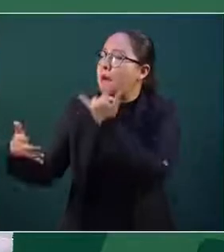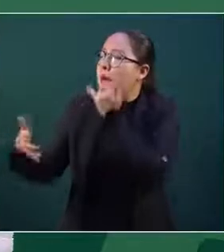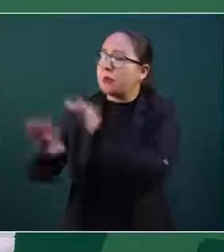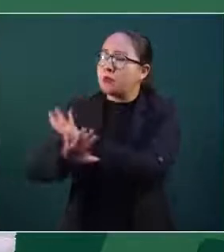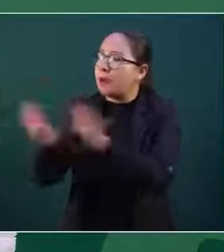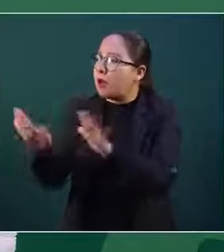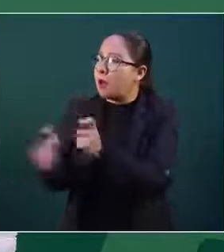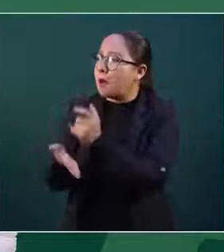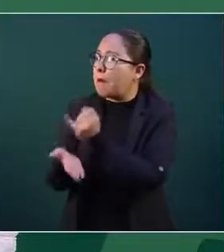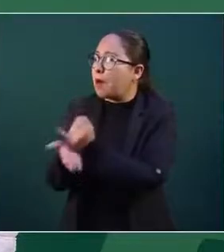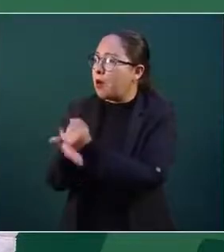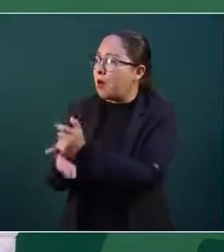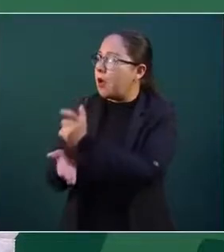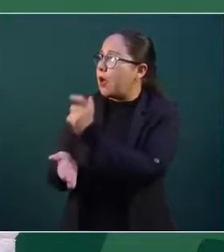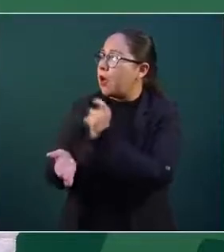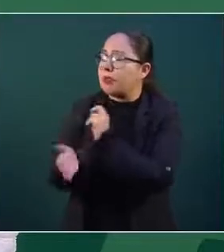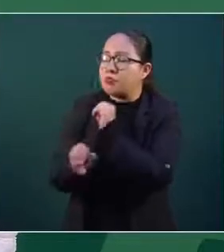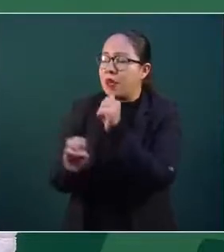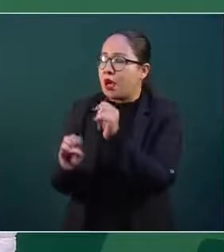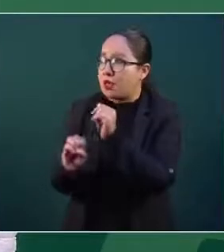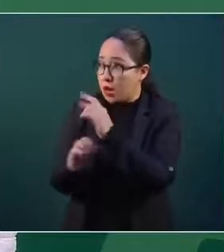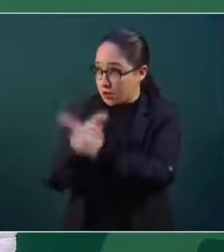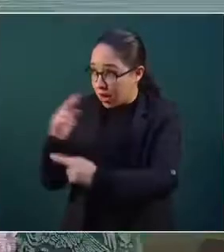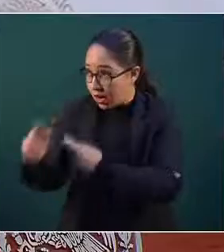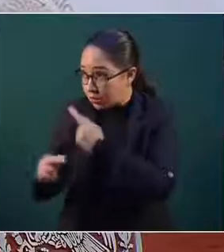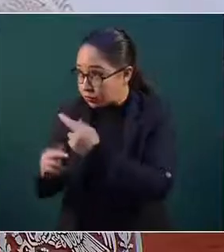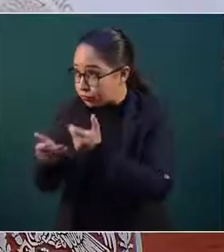o cuando pagaban se les devolvía.